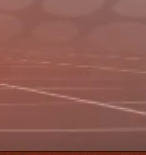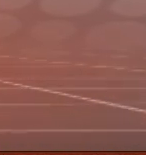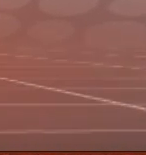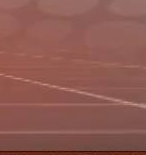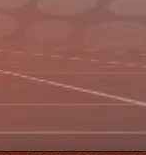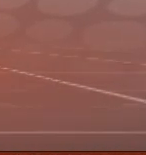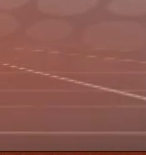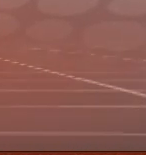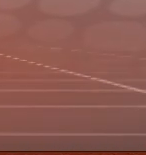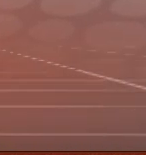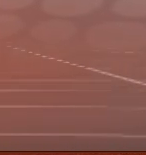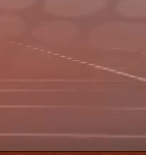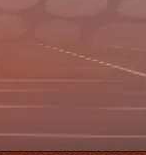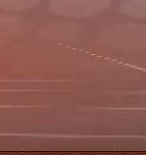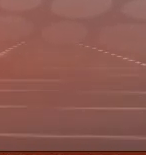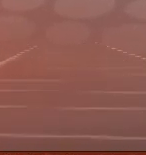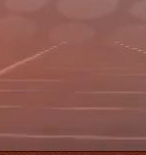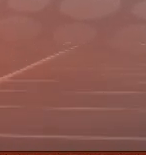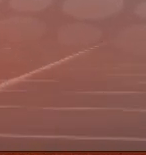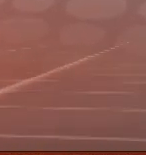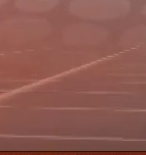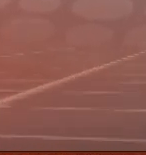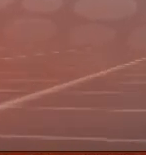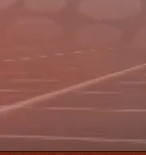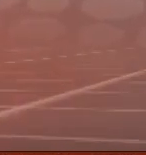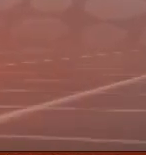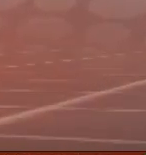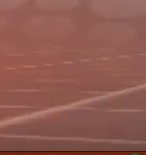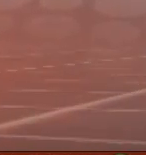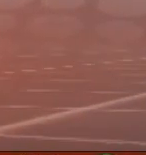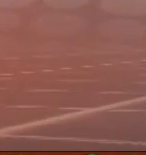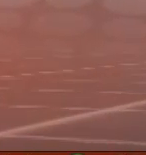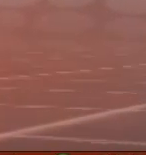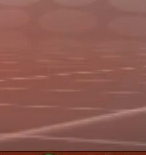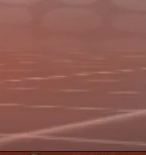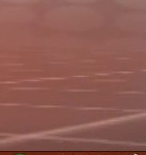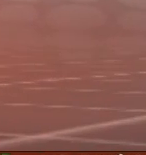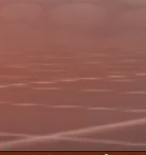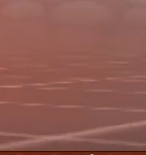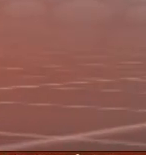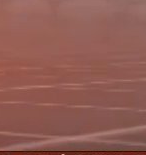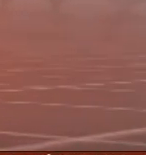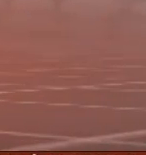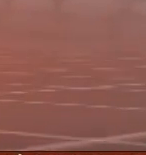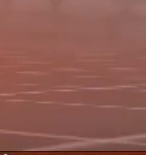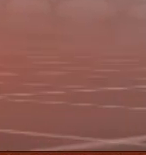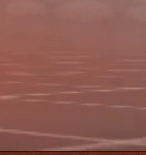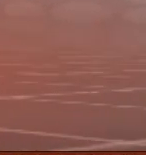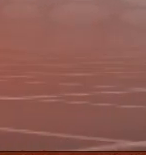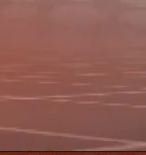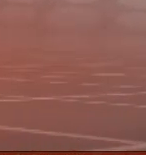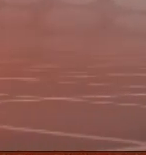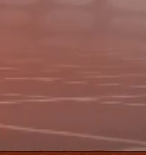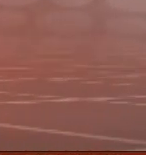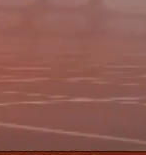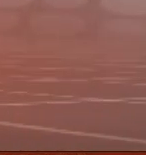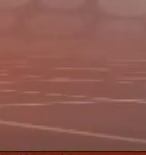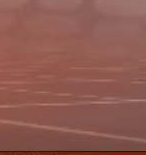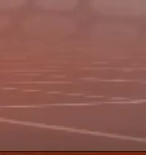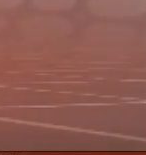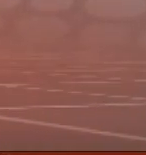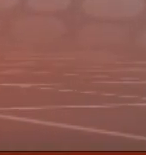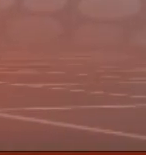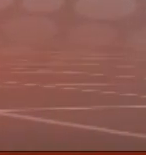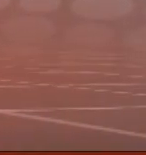Nadia Comaneci, que justamente hace 40 años, en el 76, en los Juegos Olímpicos de Montreal, pues haría